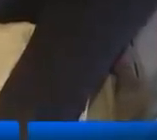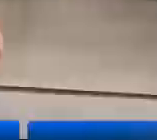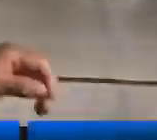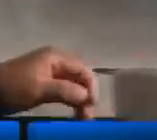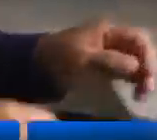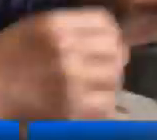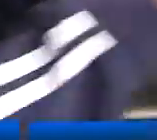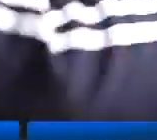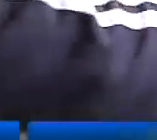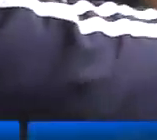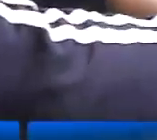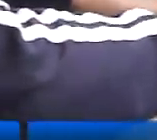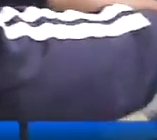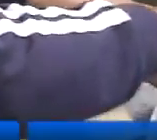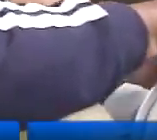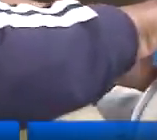ahora no tienen qué comer.